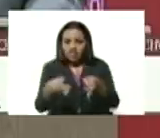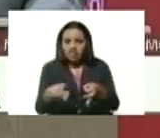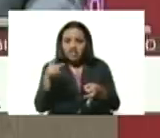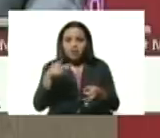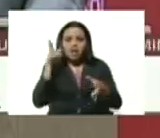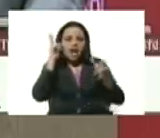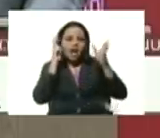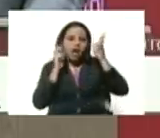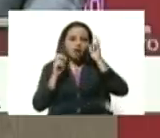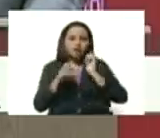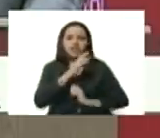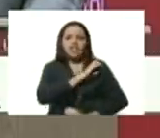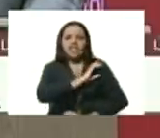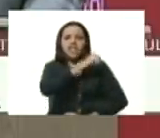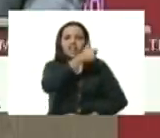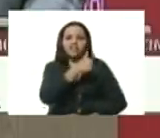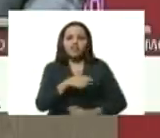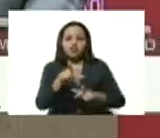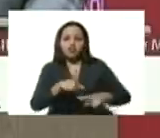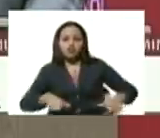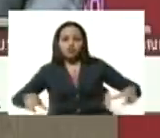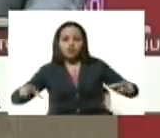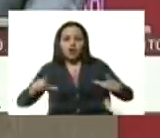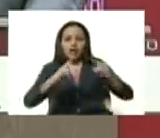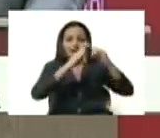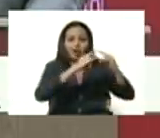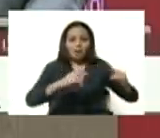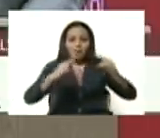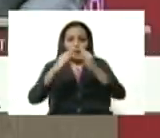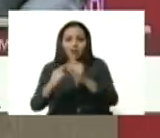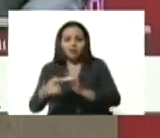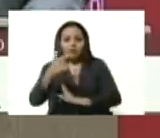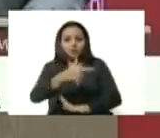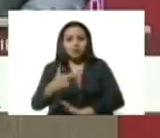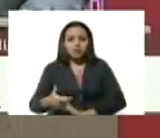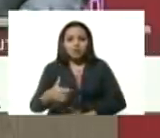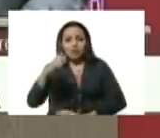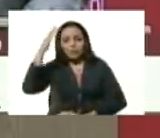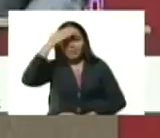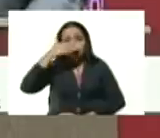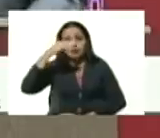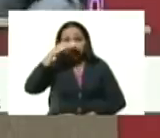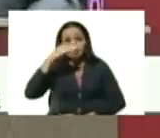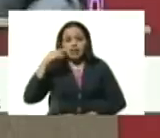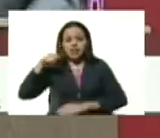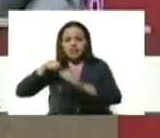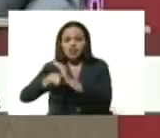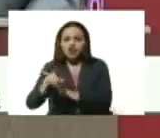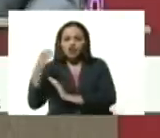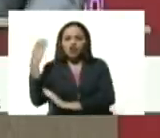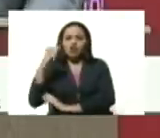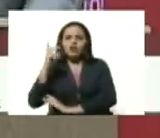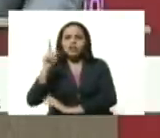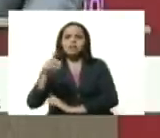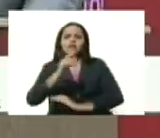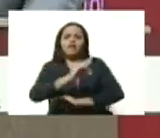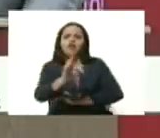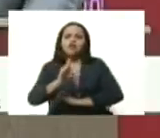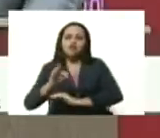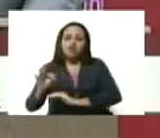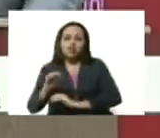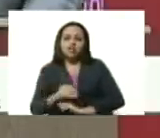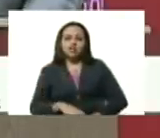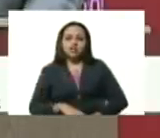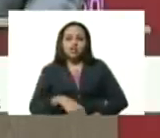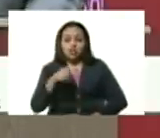del jefe de los campamentos de desertores y paramilitares en Riohacha, en Colombia, y una